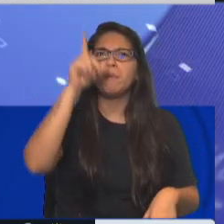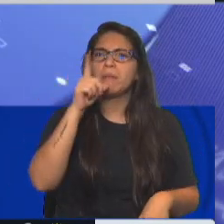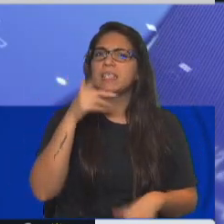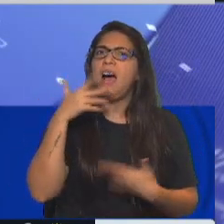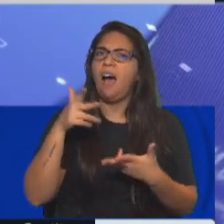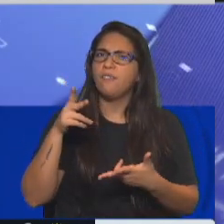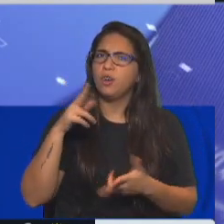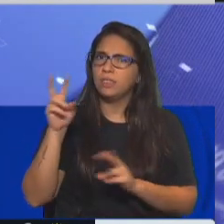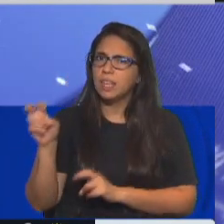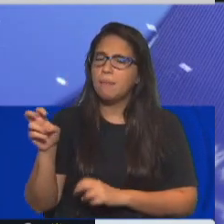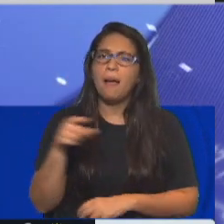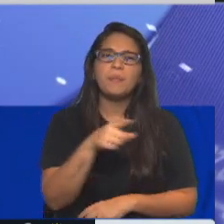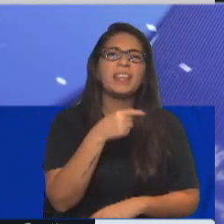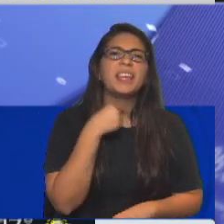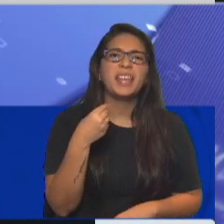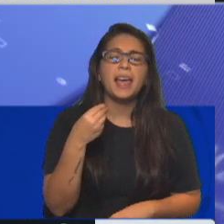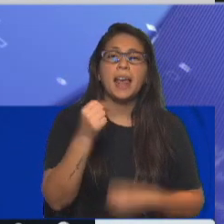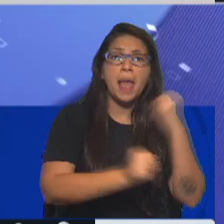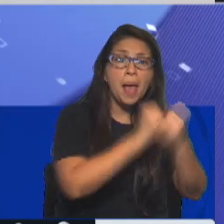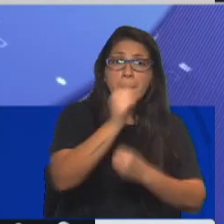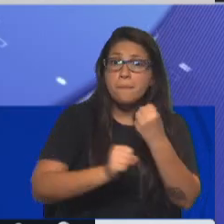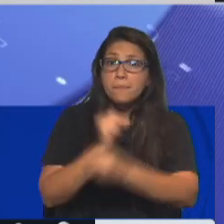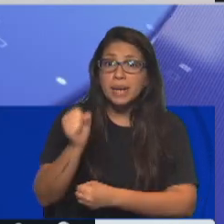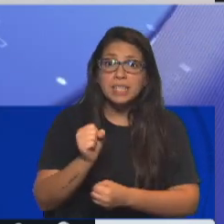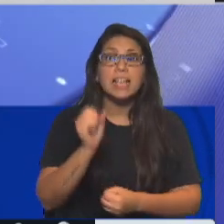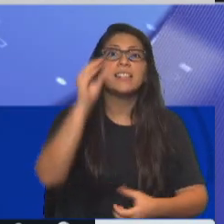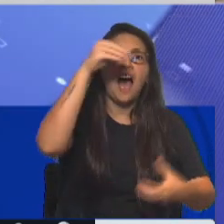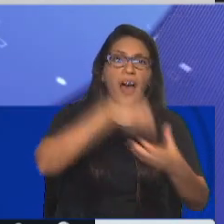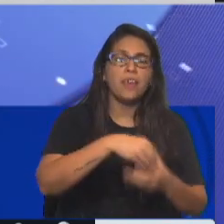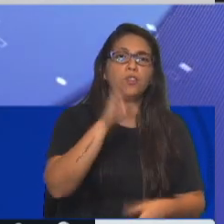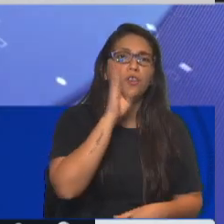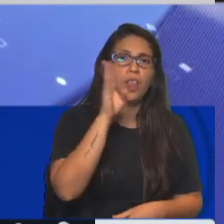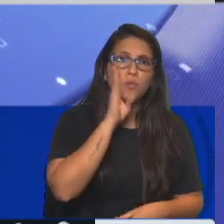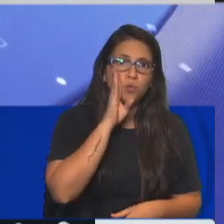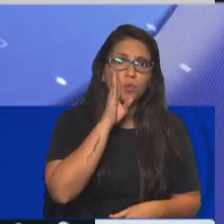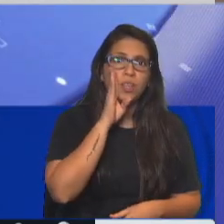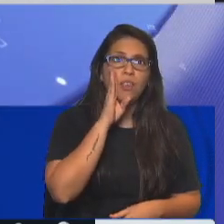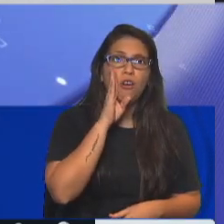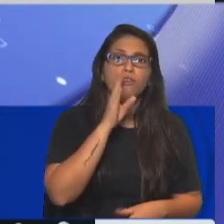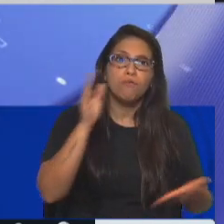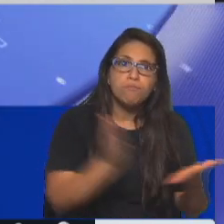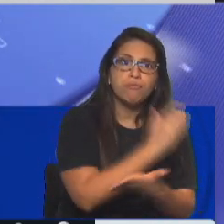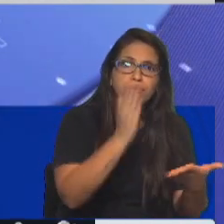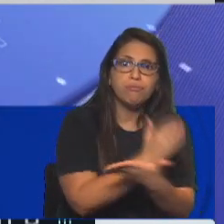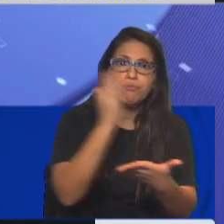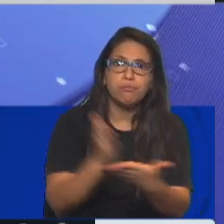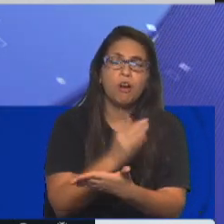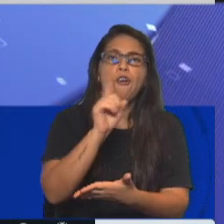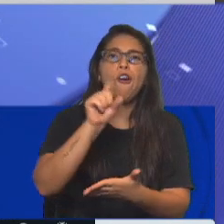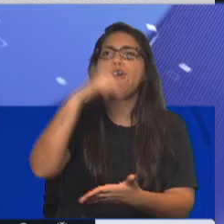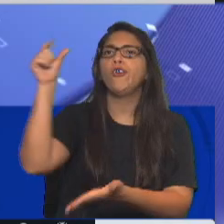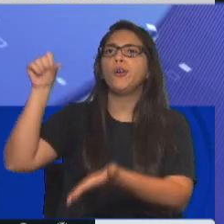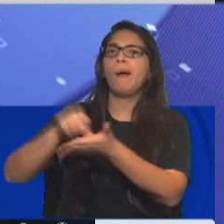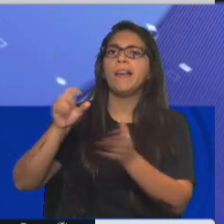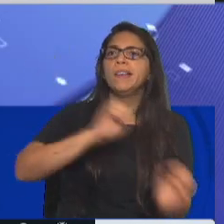que lo que busca con esto es que las empresas vuelvan a producir en los Estados Unidos en vez de producir en terceros estados y que se importe, incluso